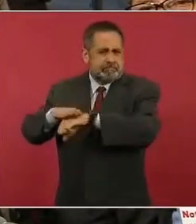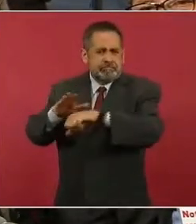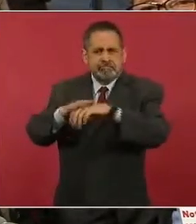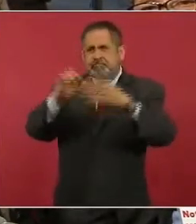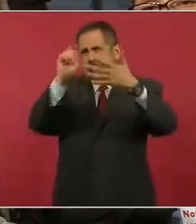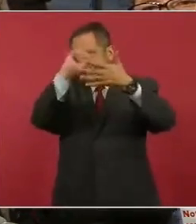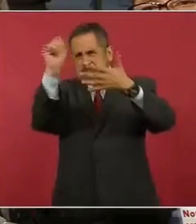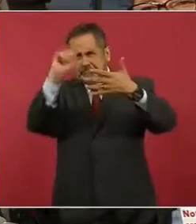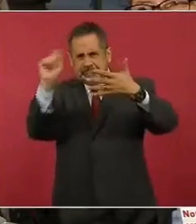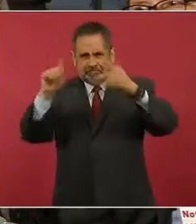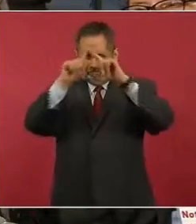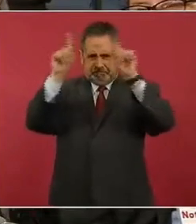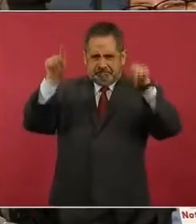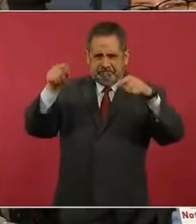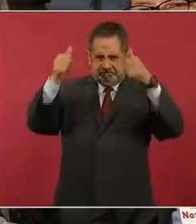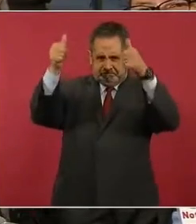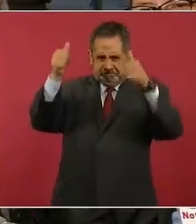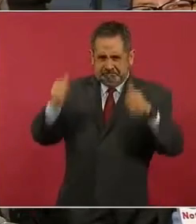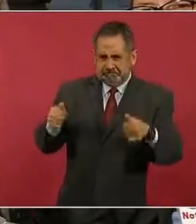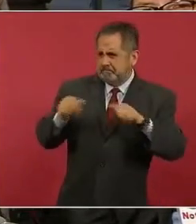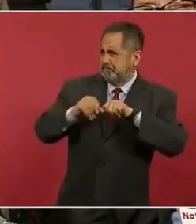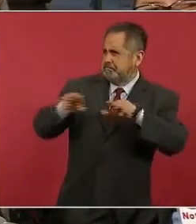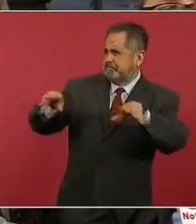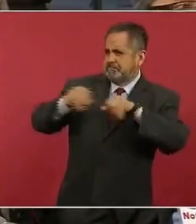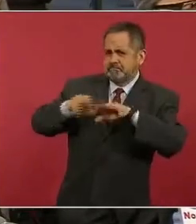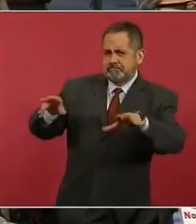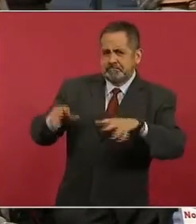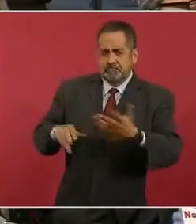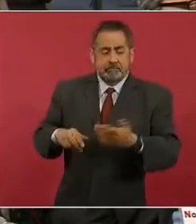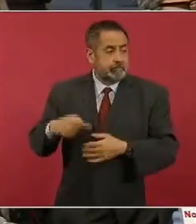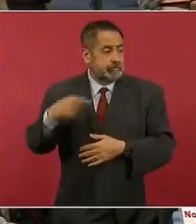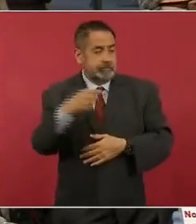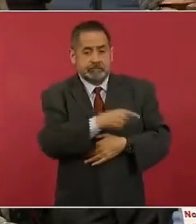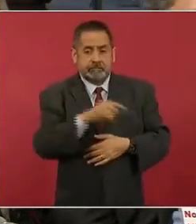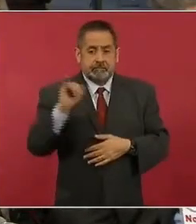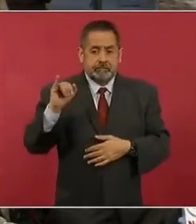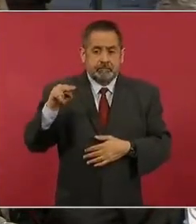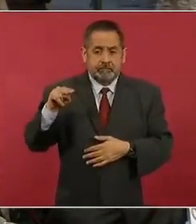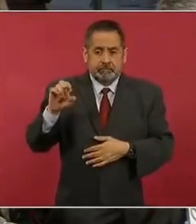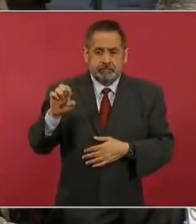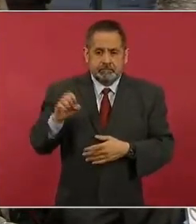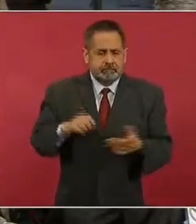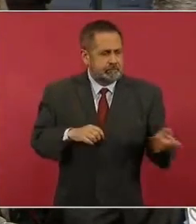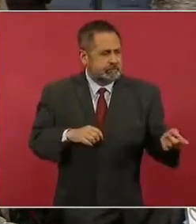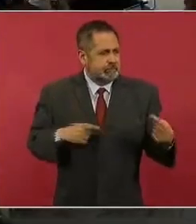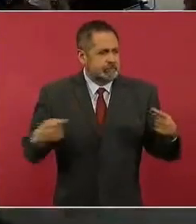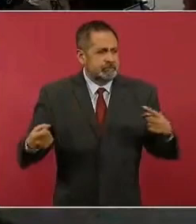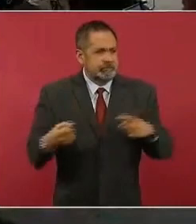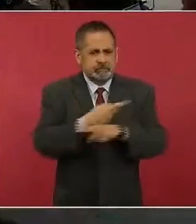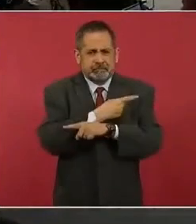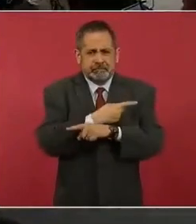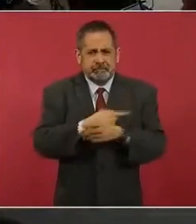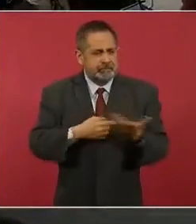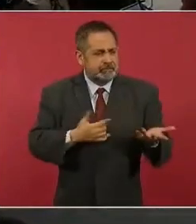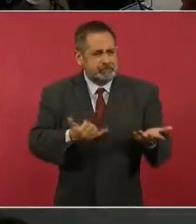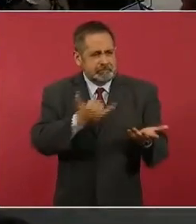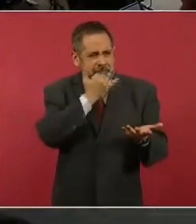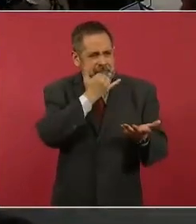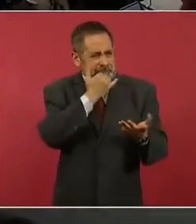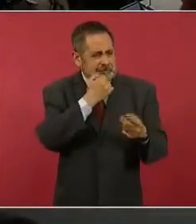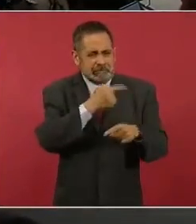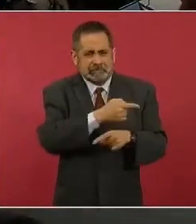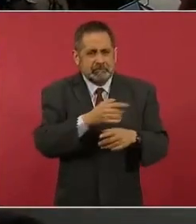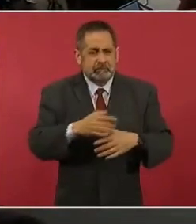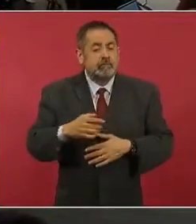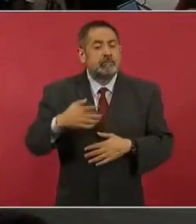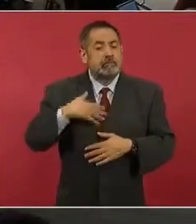cartulinas, las pega en su casa, pegan en los vecinos, pero el INE parece que va completamente en un tema y en un sentido opuesto. Lo